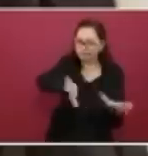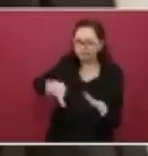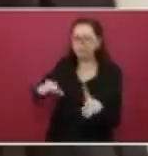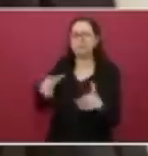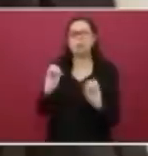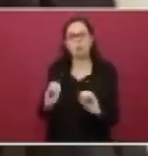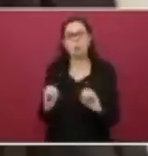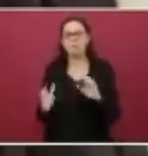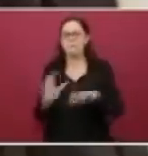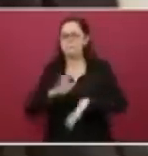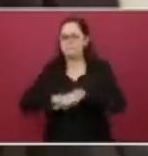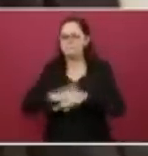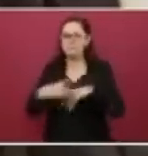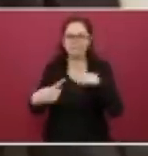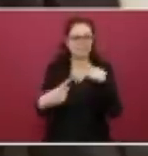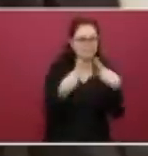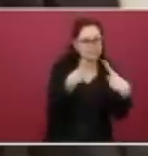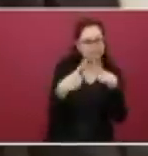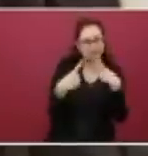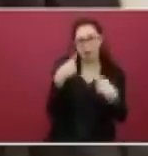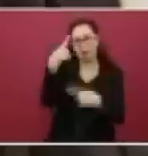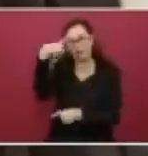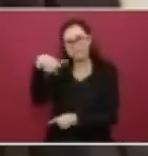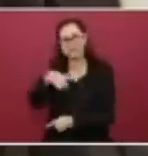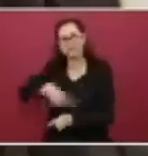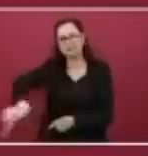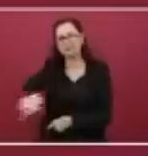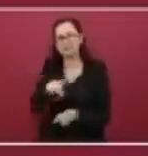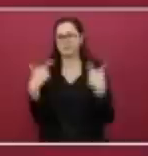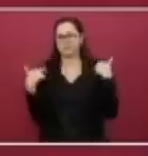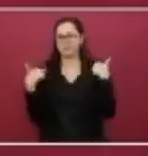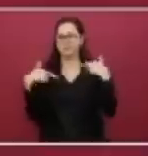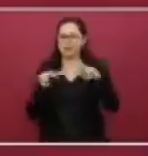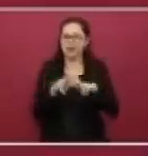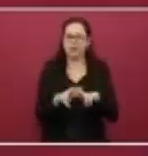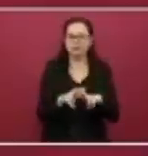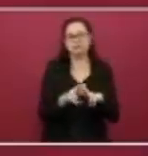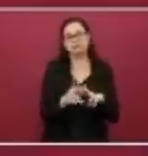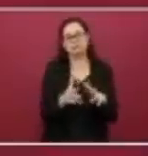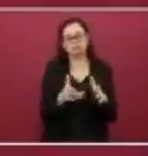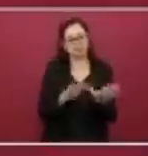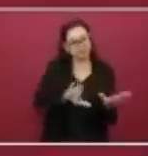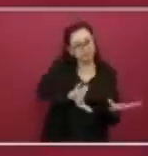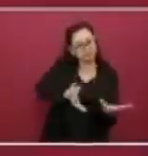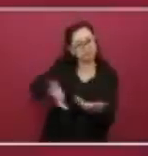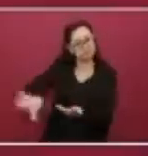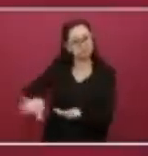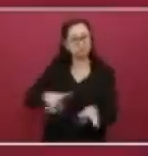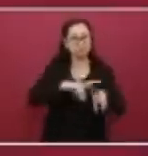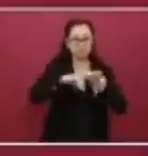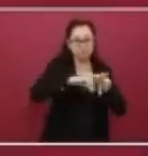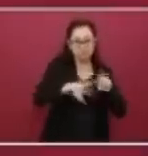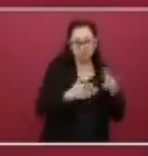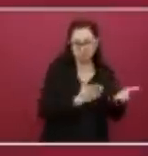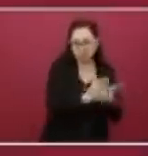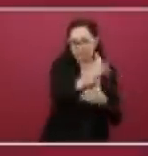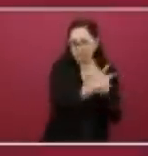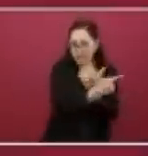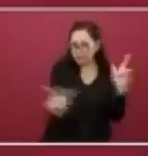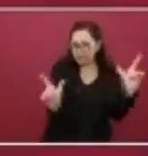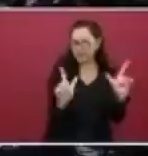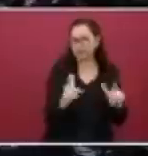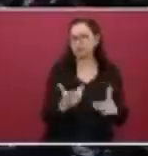de diálogo para allá y que los profesores se pudieran retirar de las vías férreas de michoacán como están leyendo